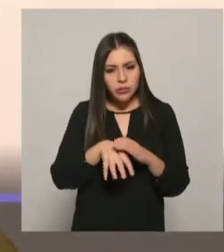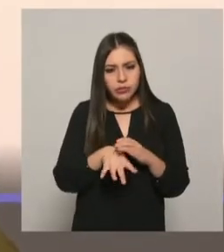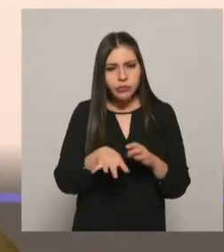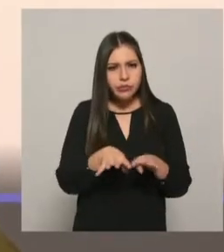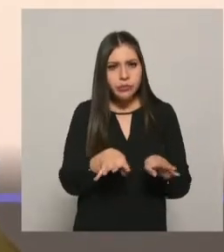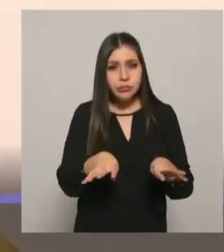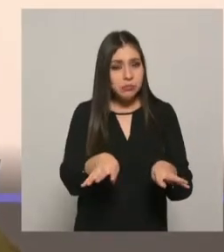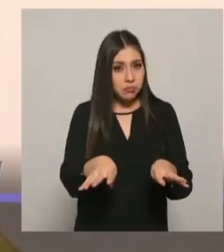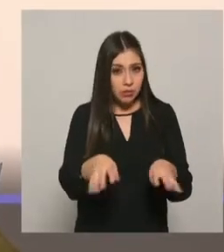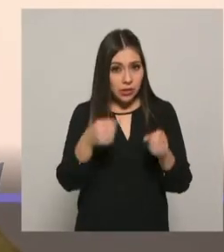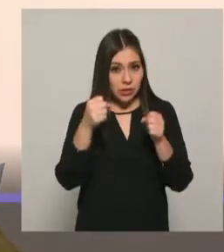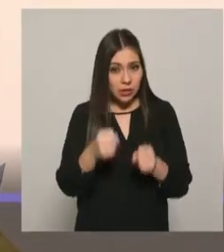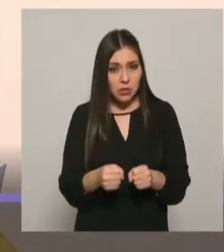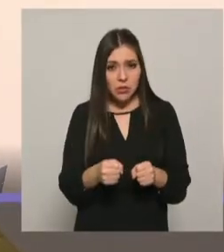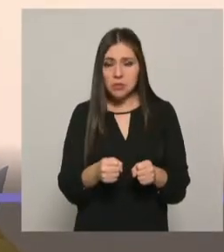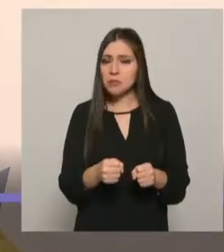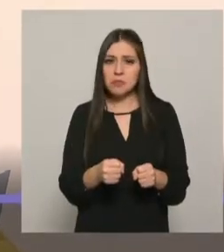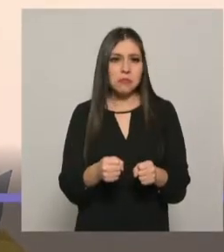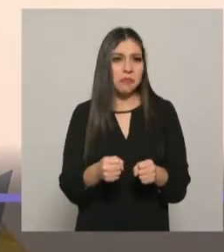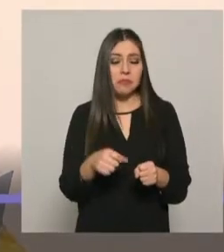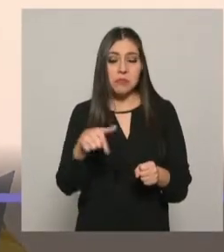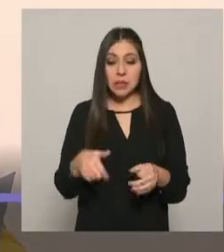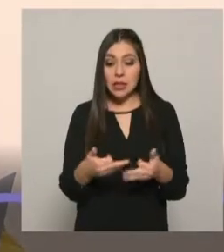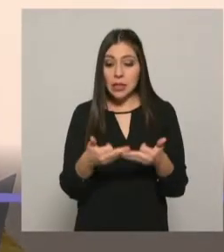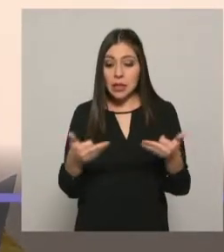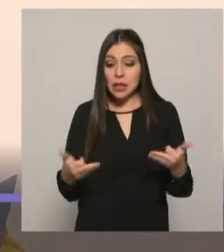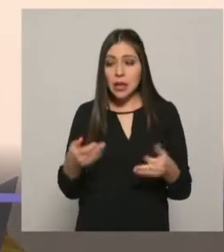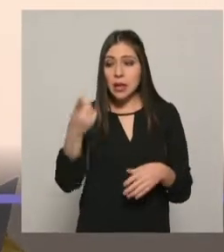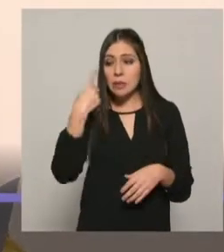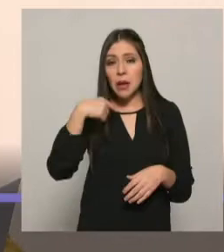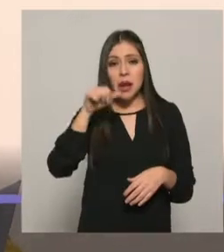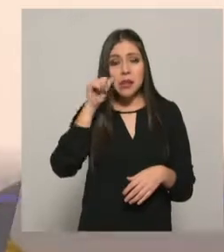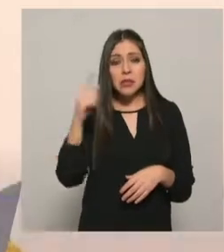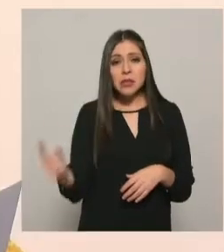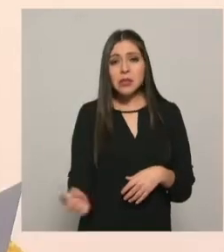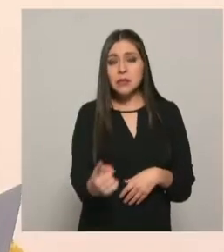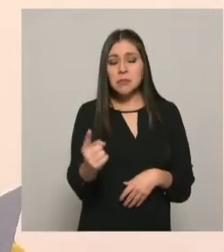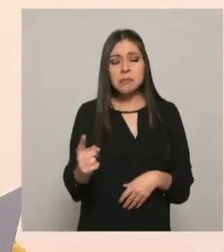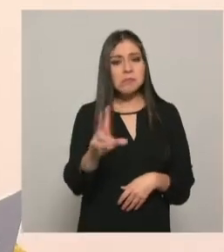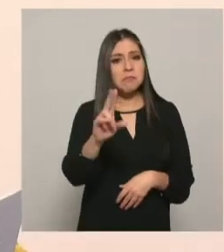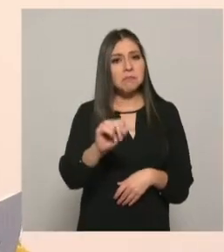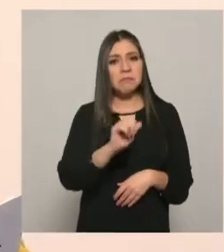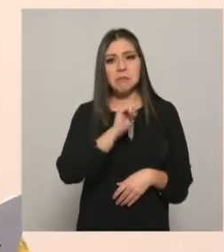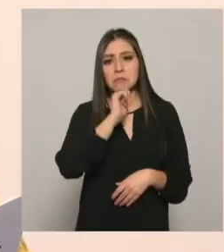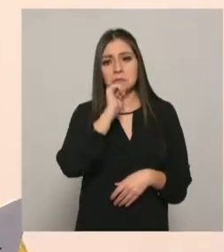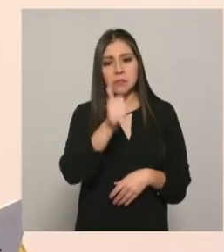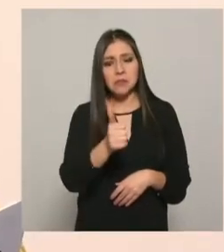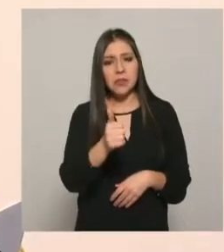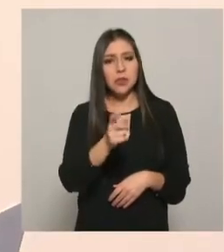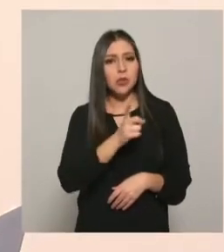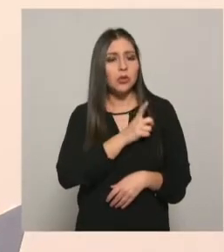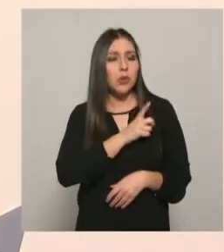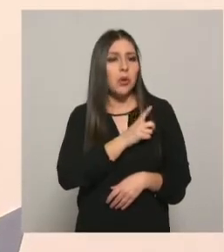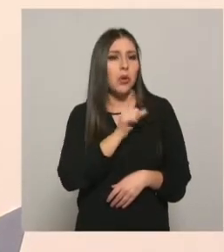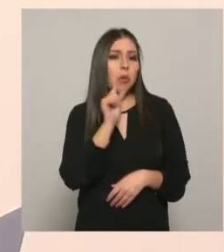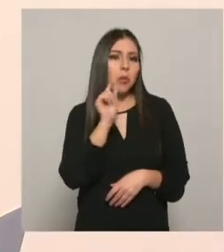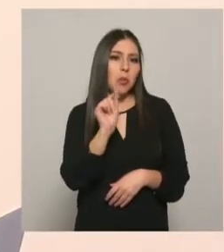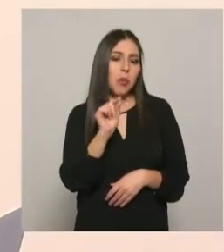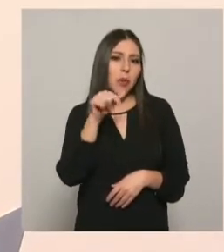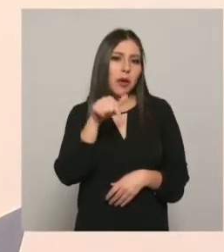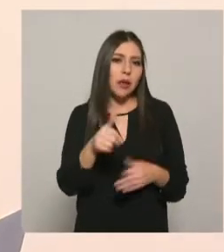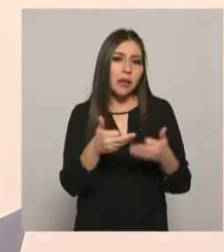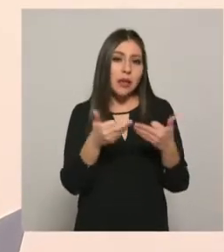Nada es para siempre en la tierra, solo un poco aquí. Aunque sea de jade, se